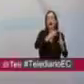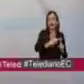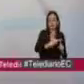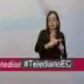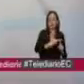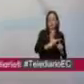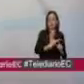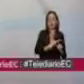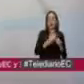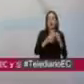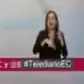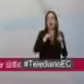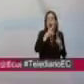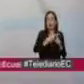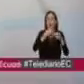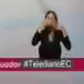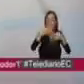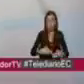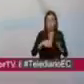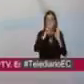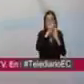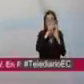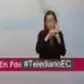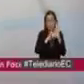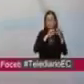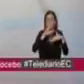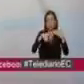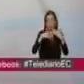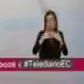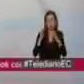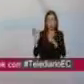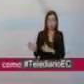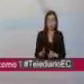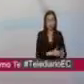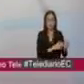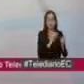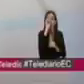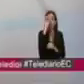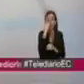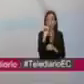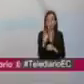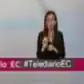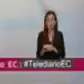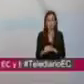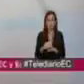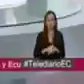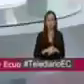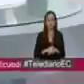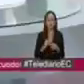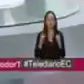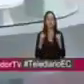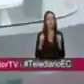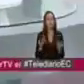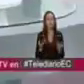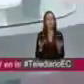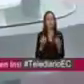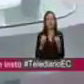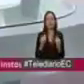es esencialmente lo que se pretende con este cambio de semáforo y con este cambio de medidas para la provincia cuánto ha afectado el